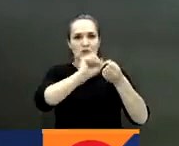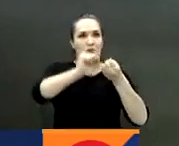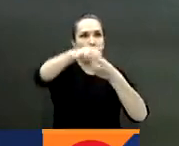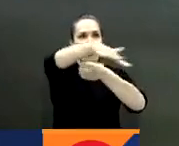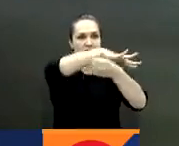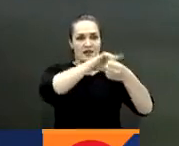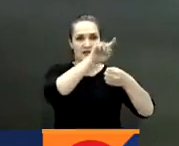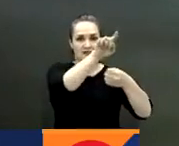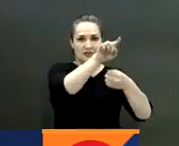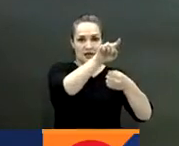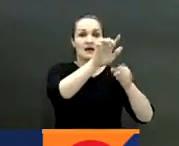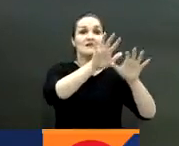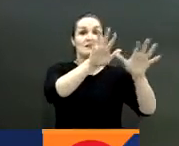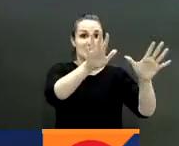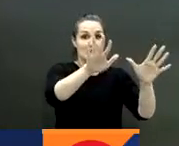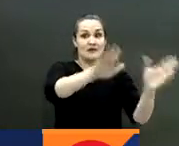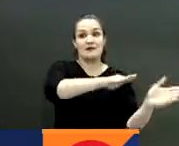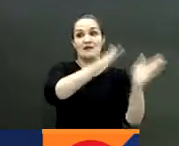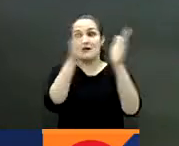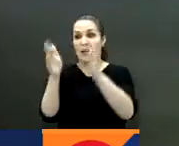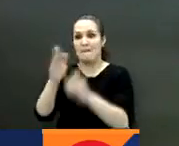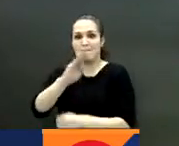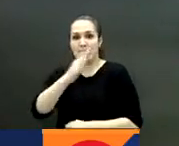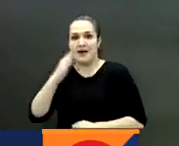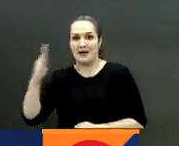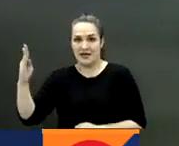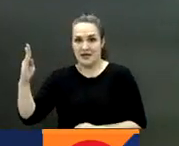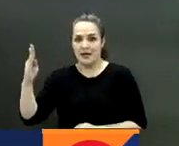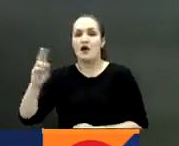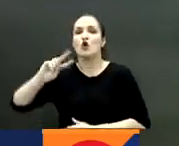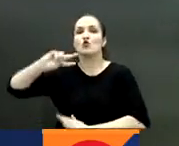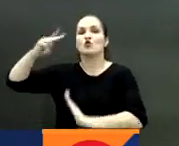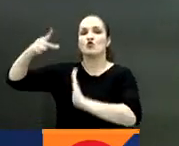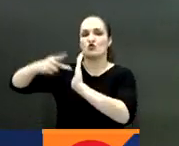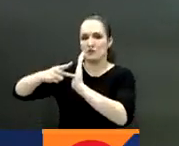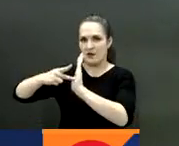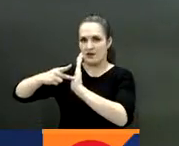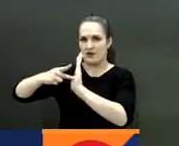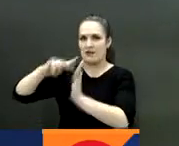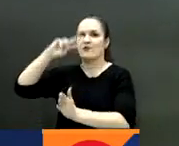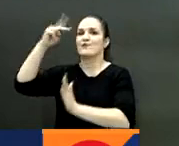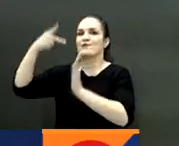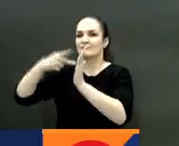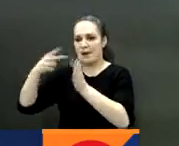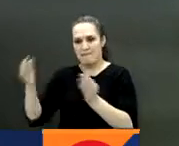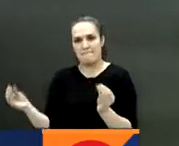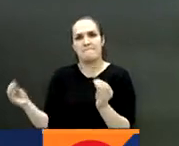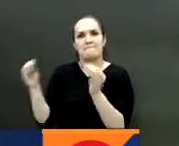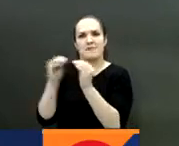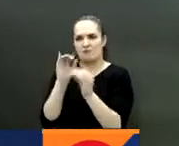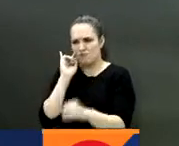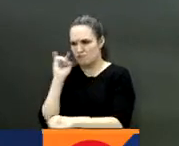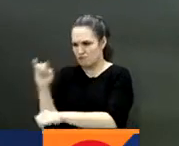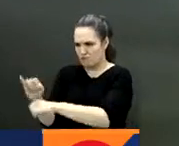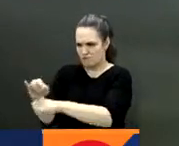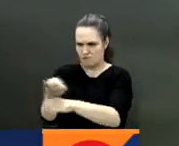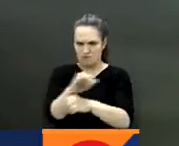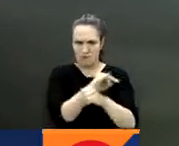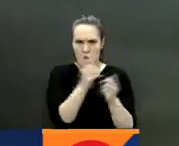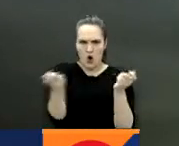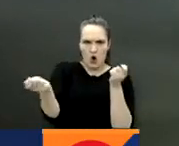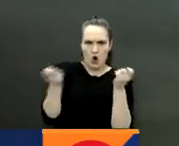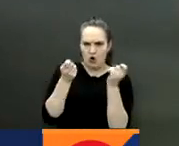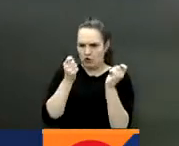por un lado. Ya pasando a Barranquilla, serán 2.000 los hombres que se encargarán de hacer control y vigilancia